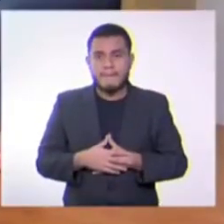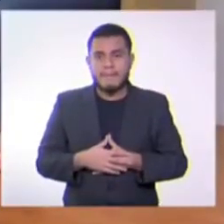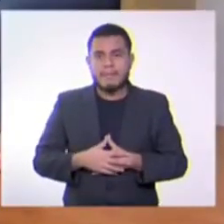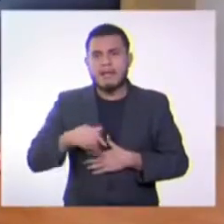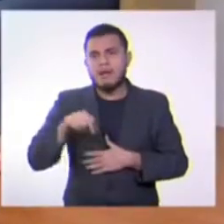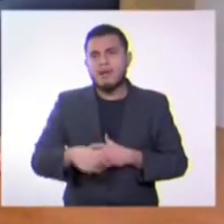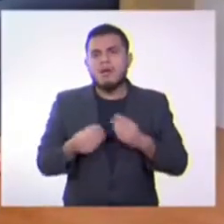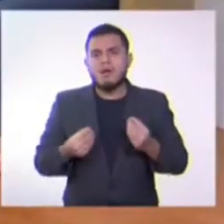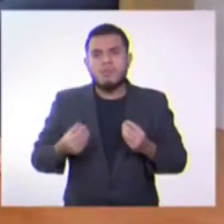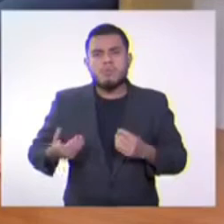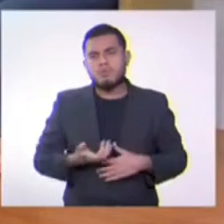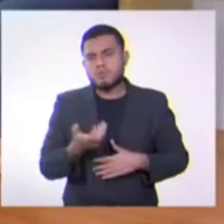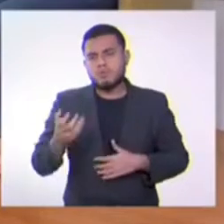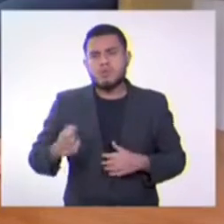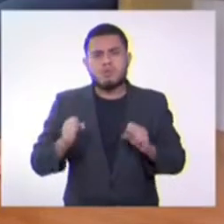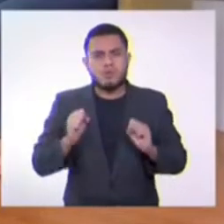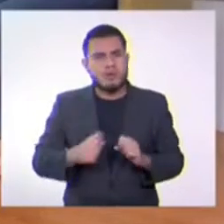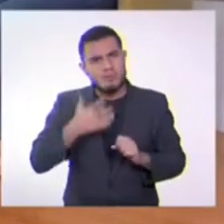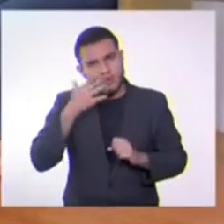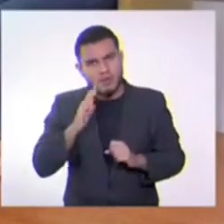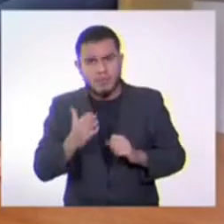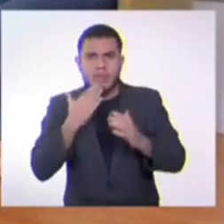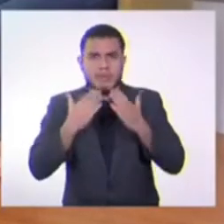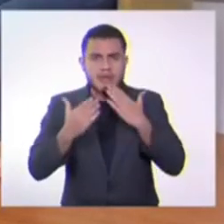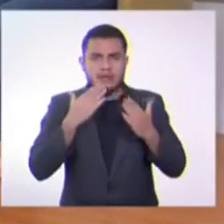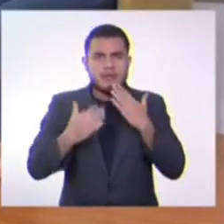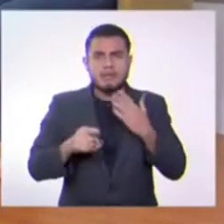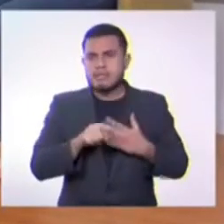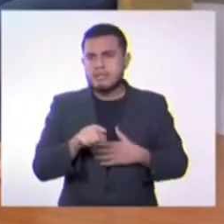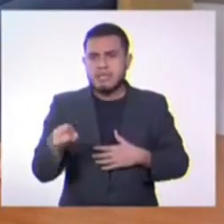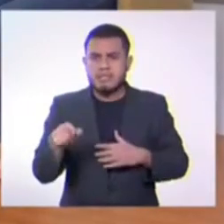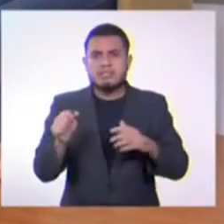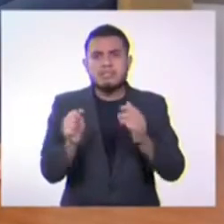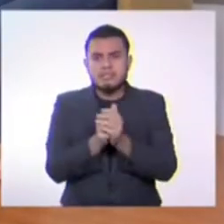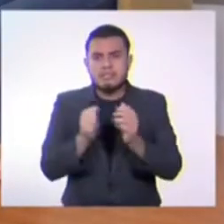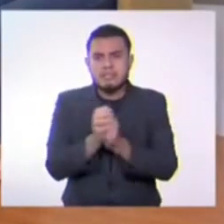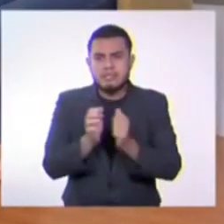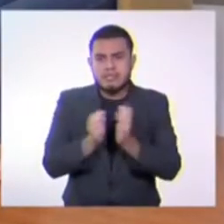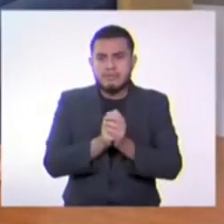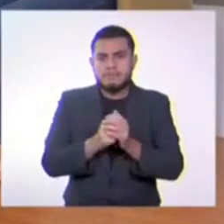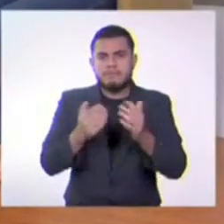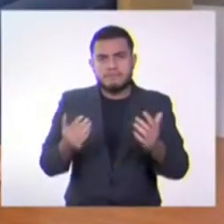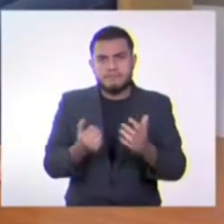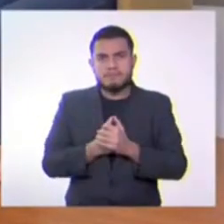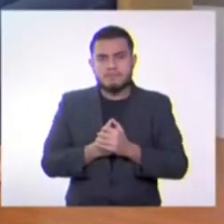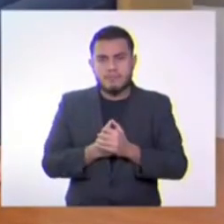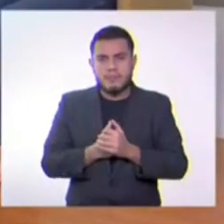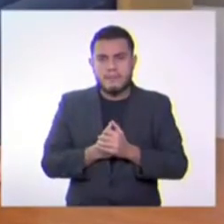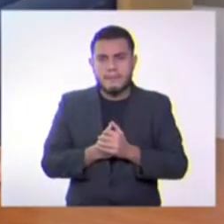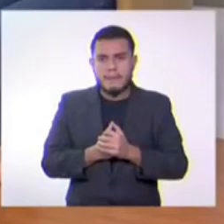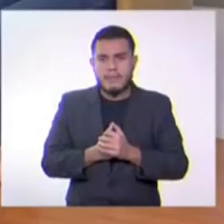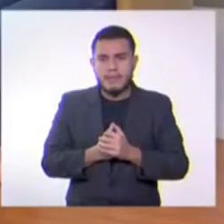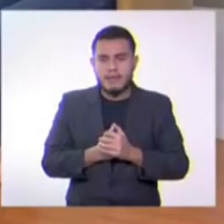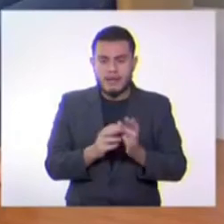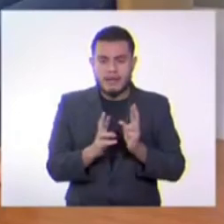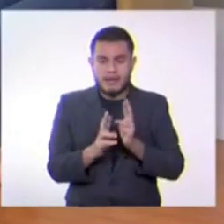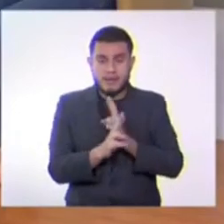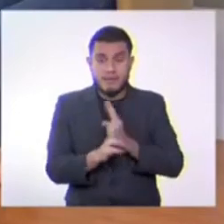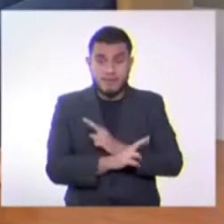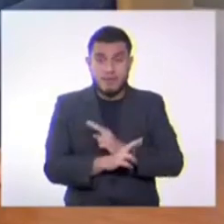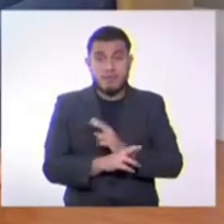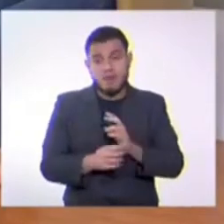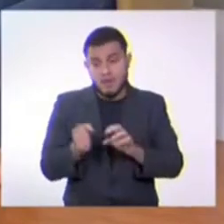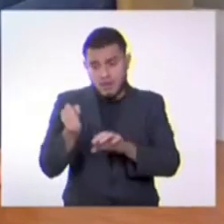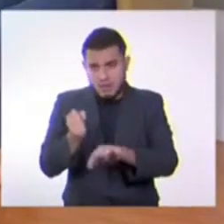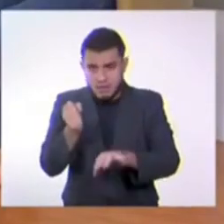¿cómo podríamos hablar que se encuentra esa situación de la reforma agraria? ¿Es posible